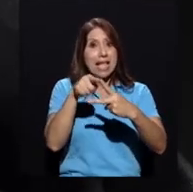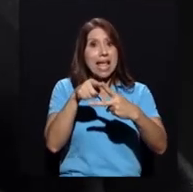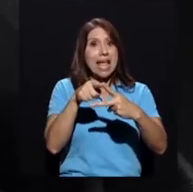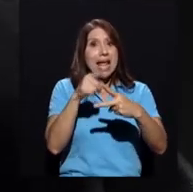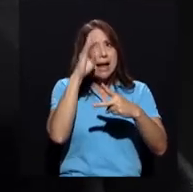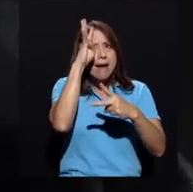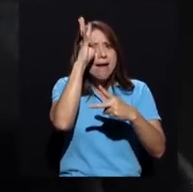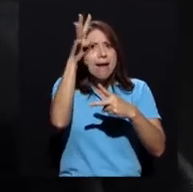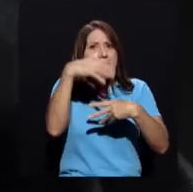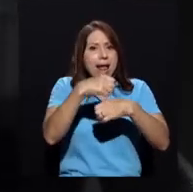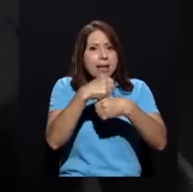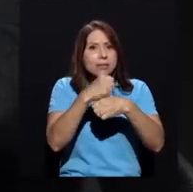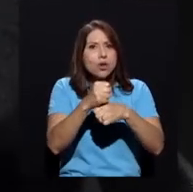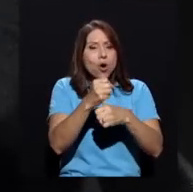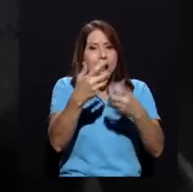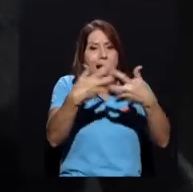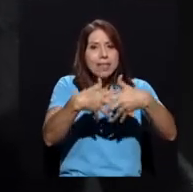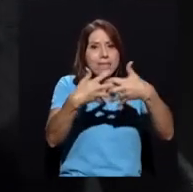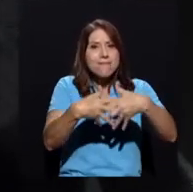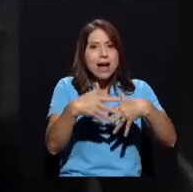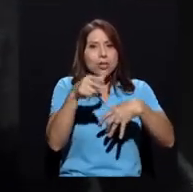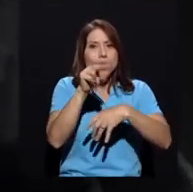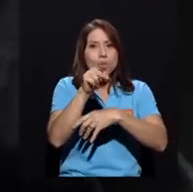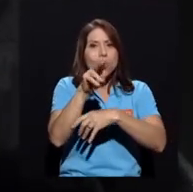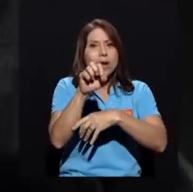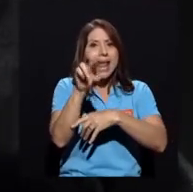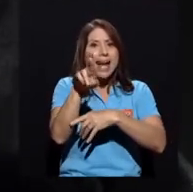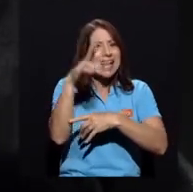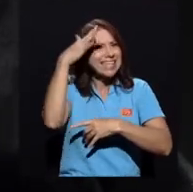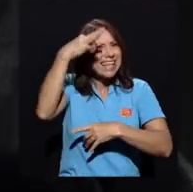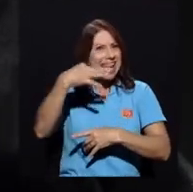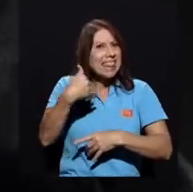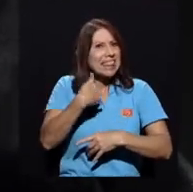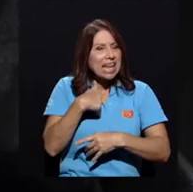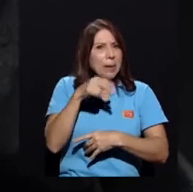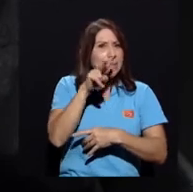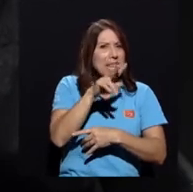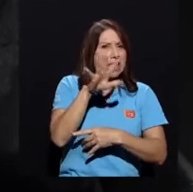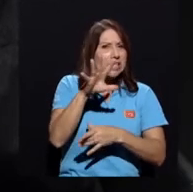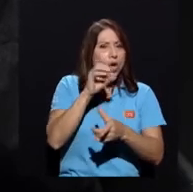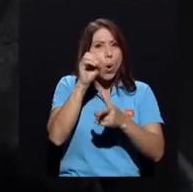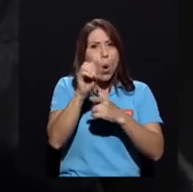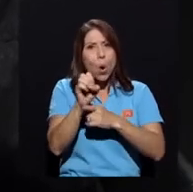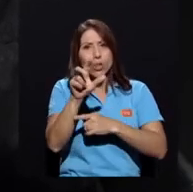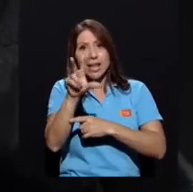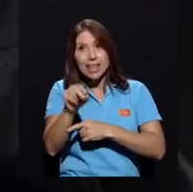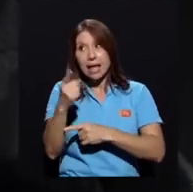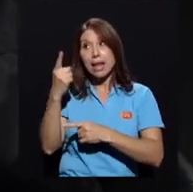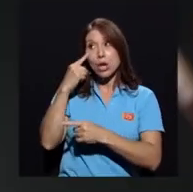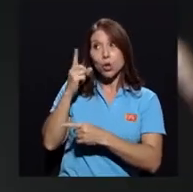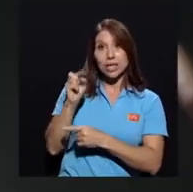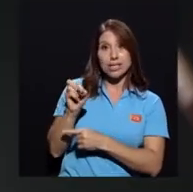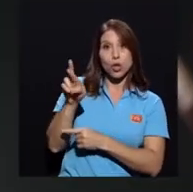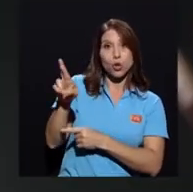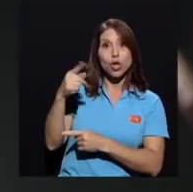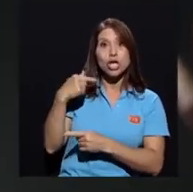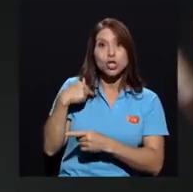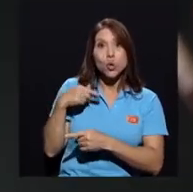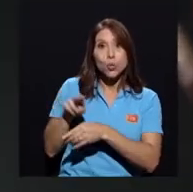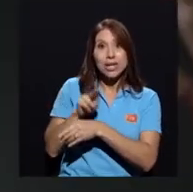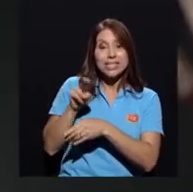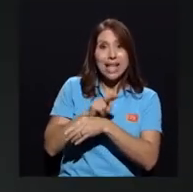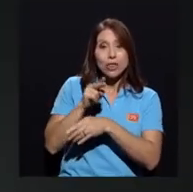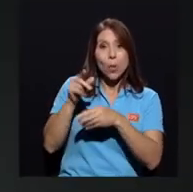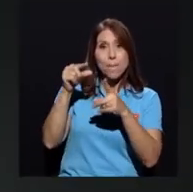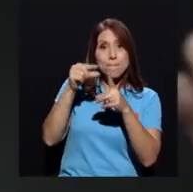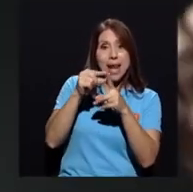tienen entre 25 y 30 artefactos nucleares. Nótese, doctor, que estoy utilizando la palabra artefacto y no bombas.